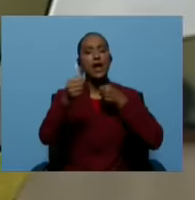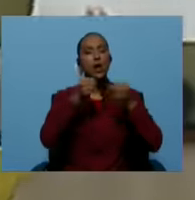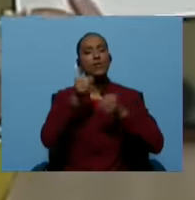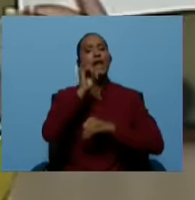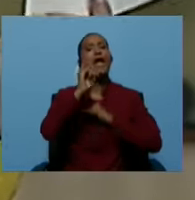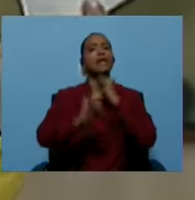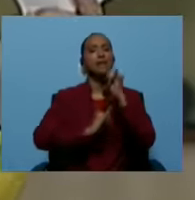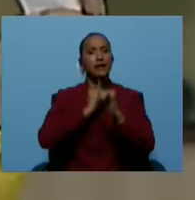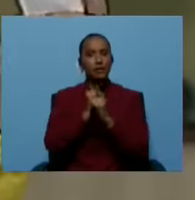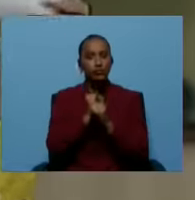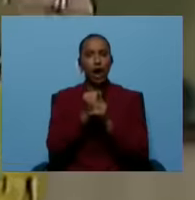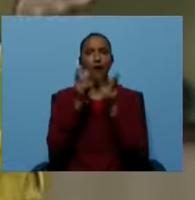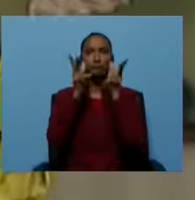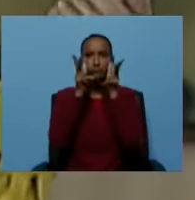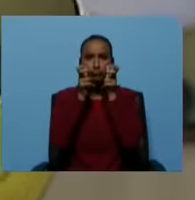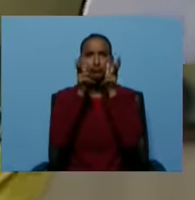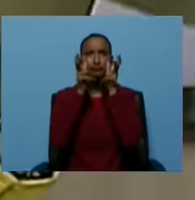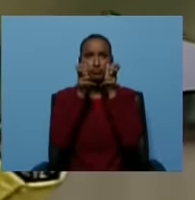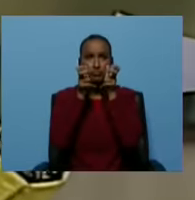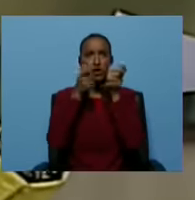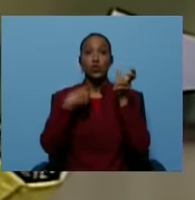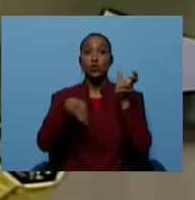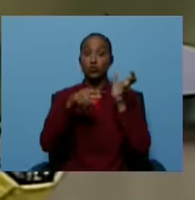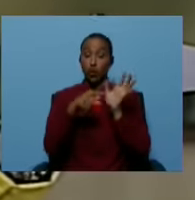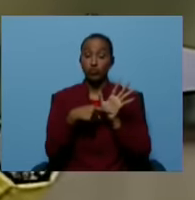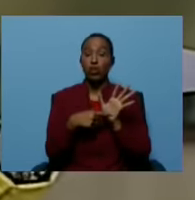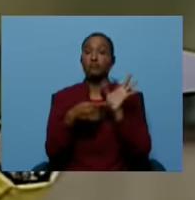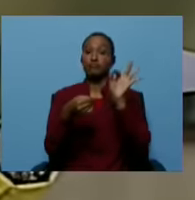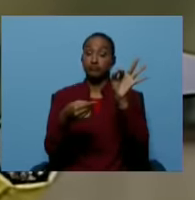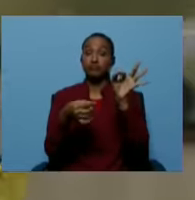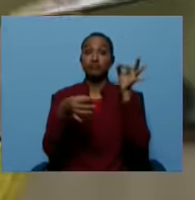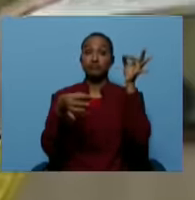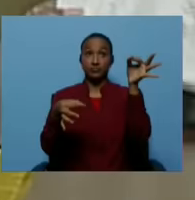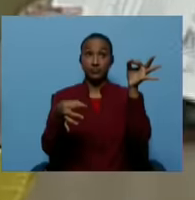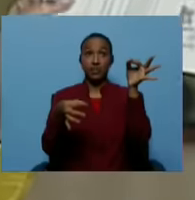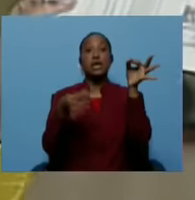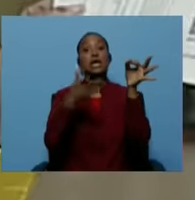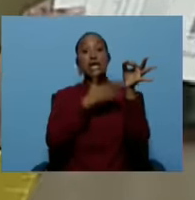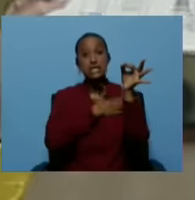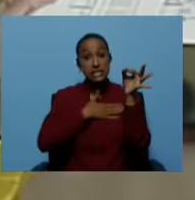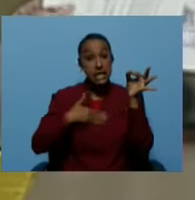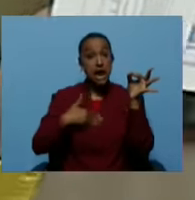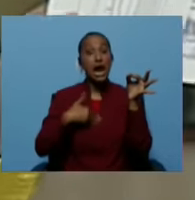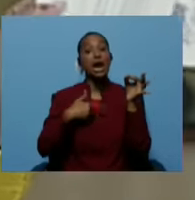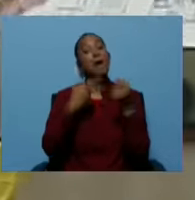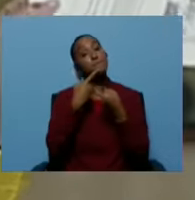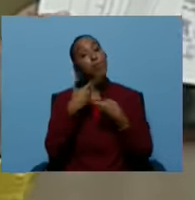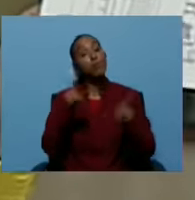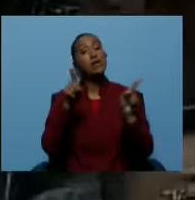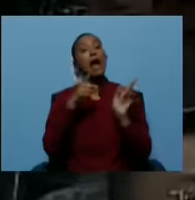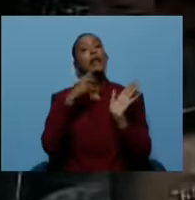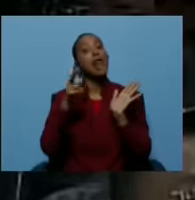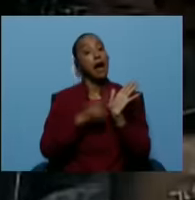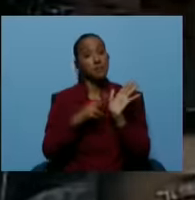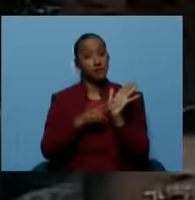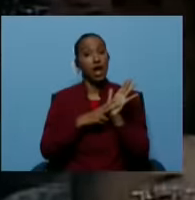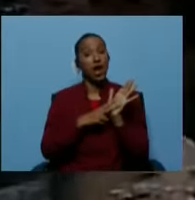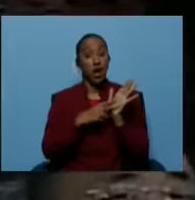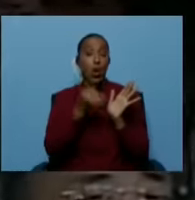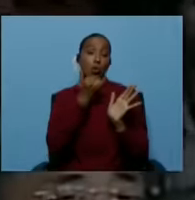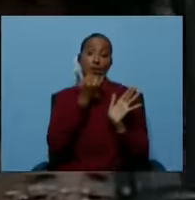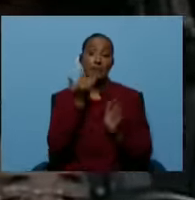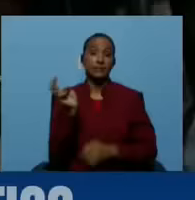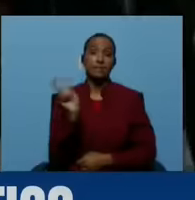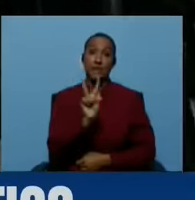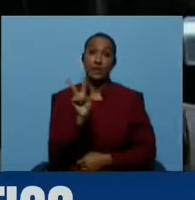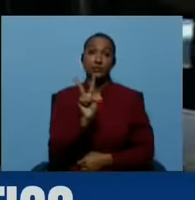ver si tienen a bien publicar la verdad sobre lo que está ocurriendo en Venezuela.